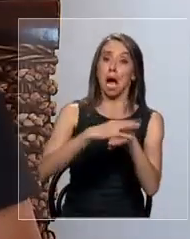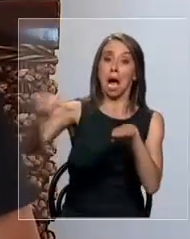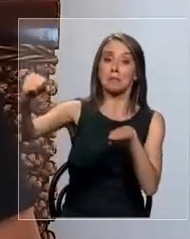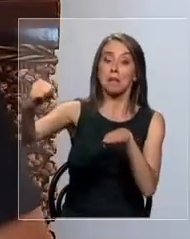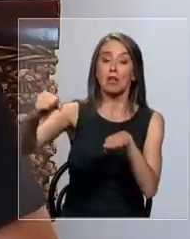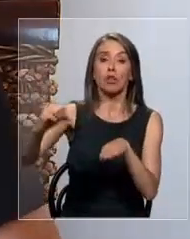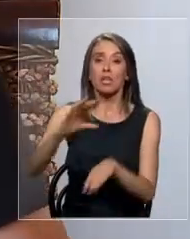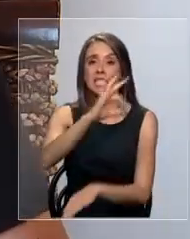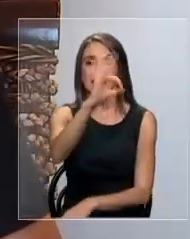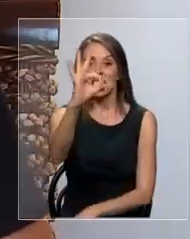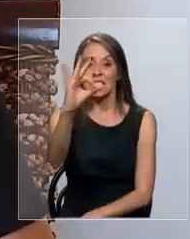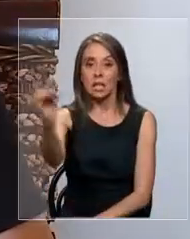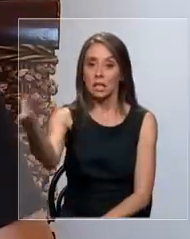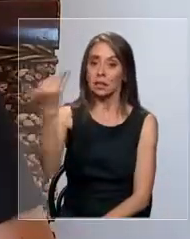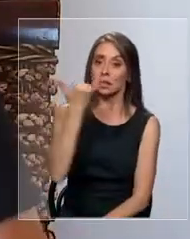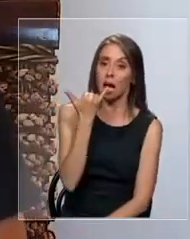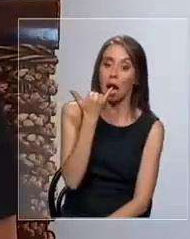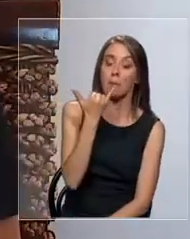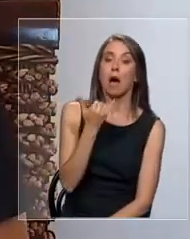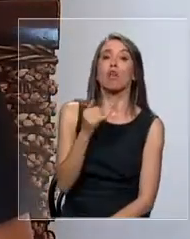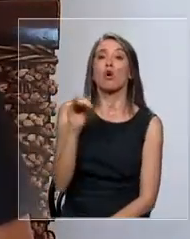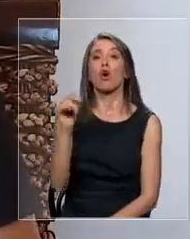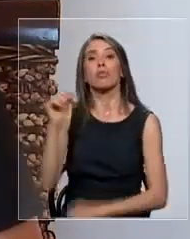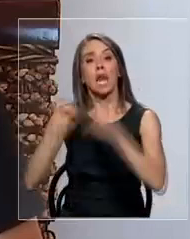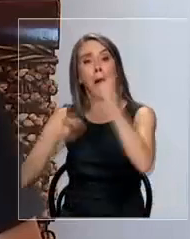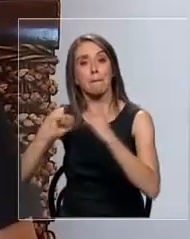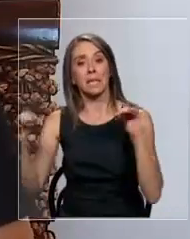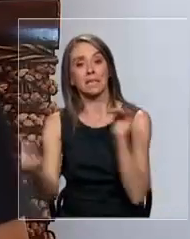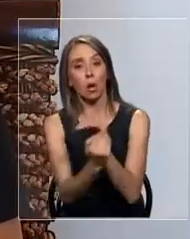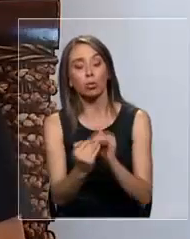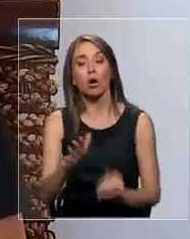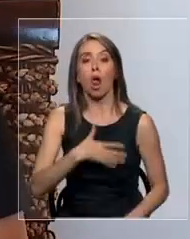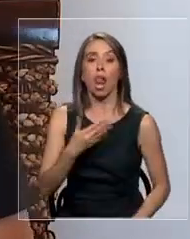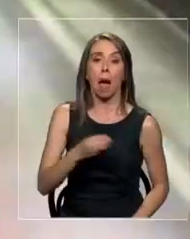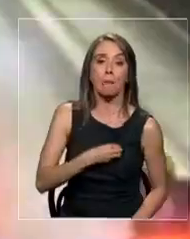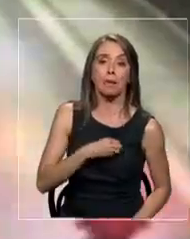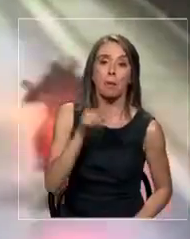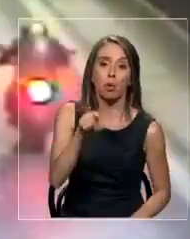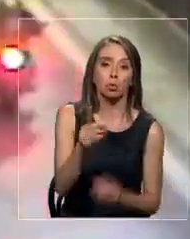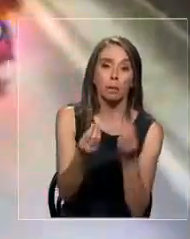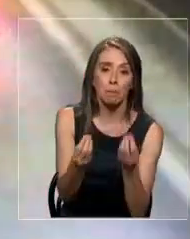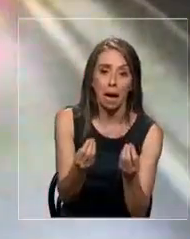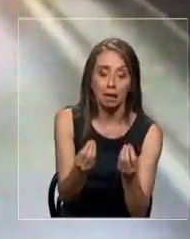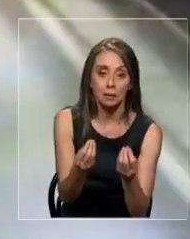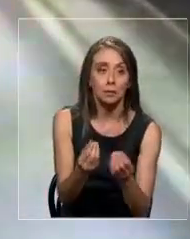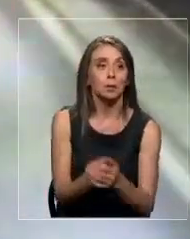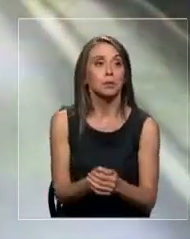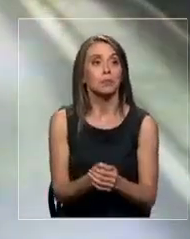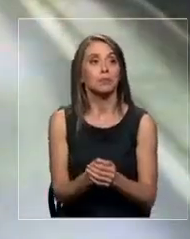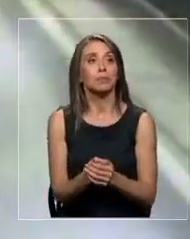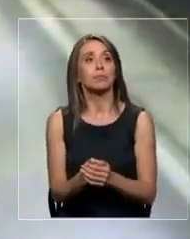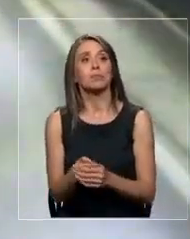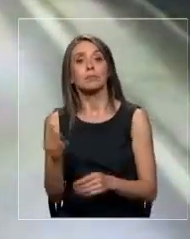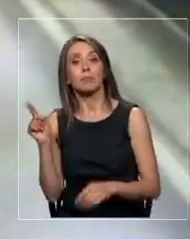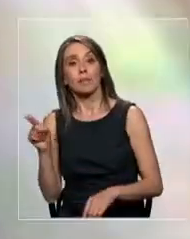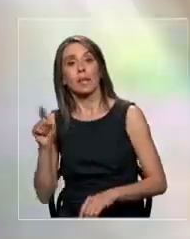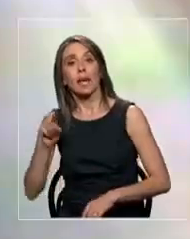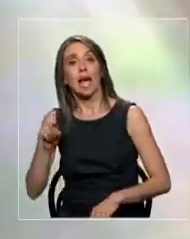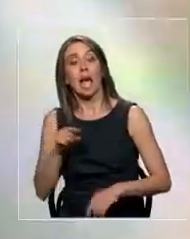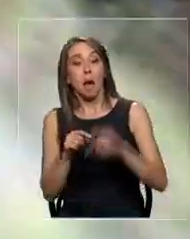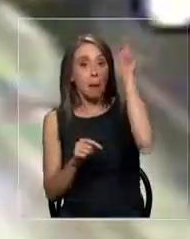de estimado usuario, lamentamos lo que le ocurrió. El encargo no siempre es de un